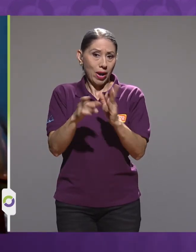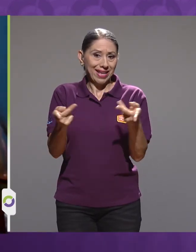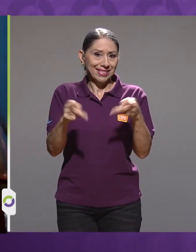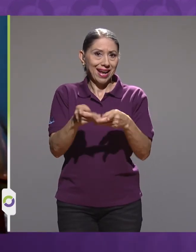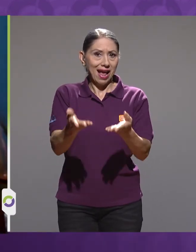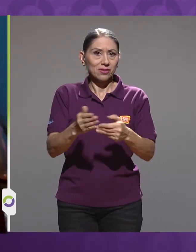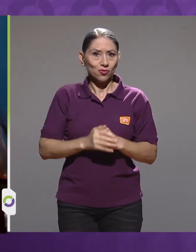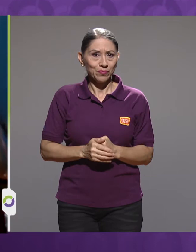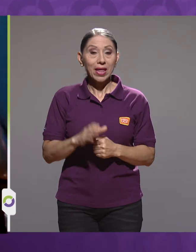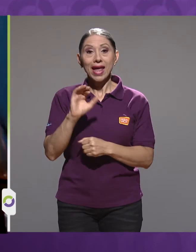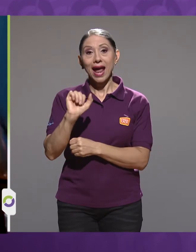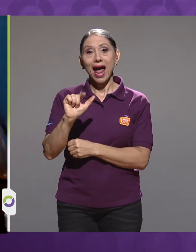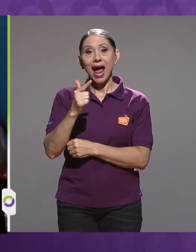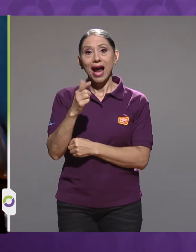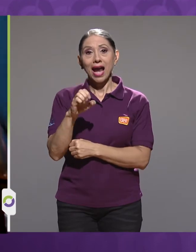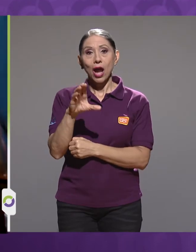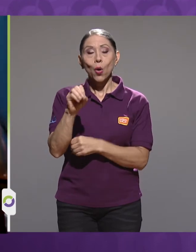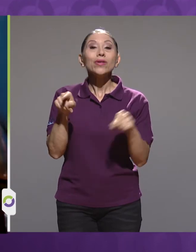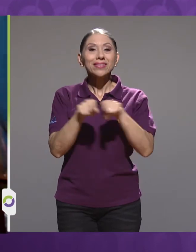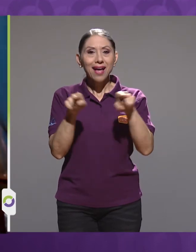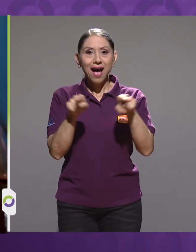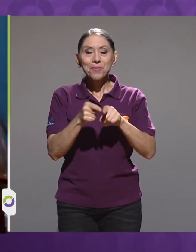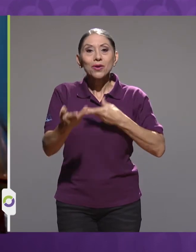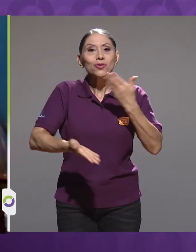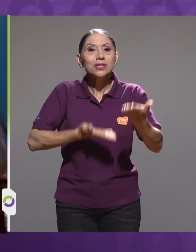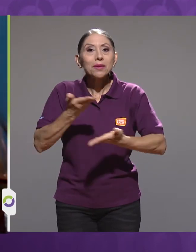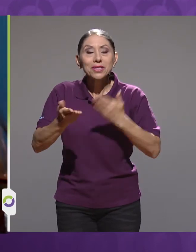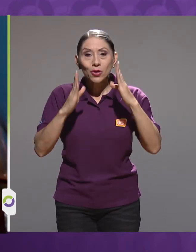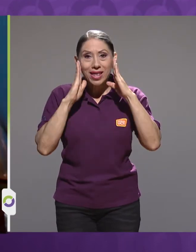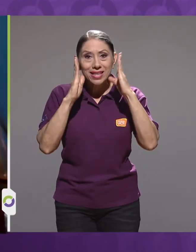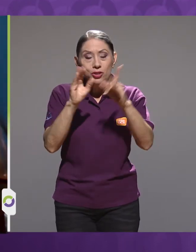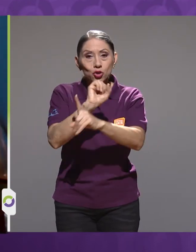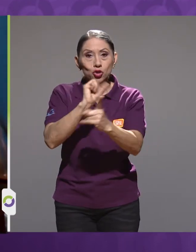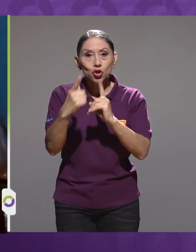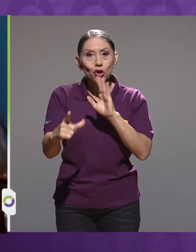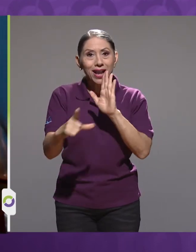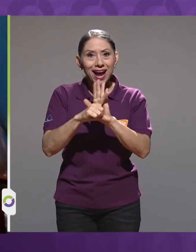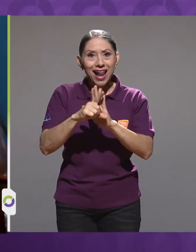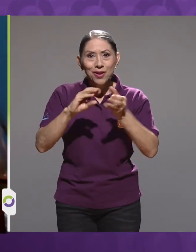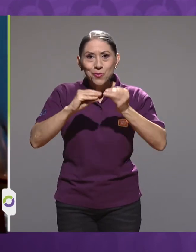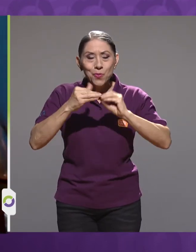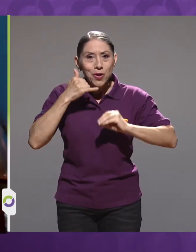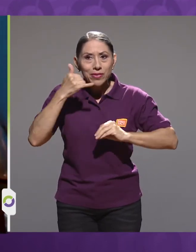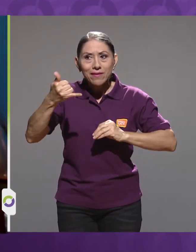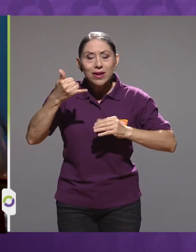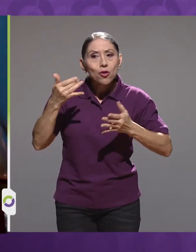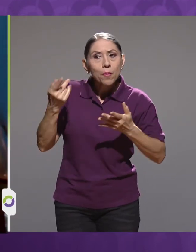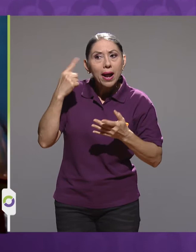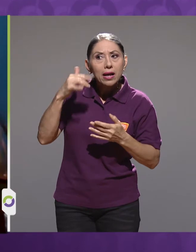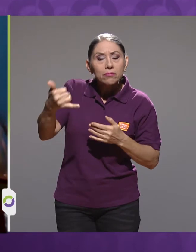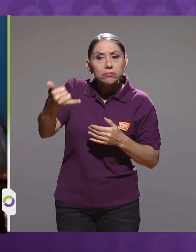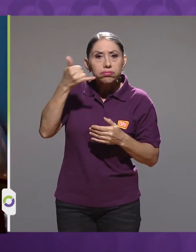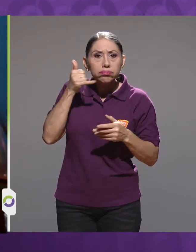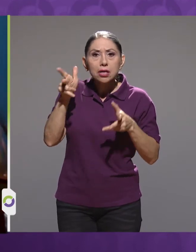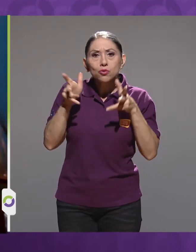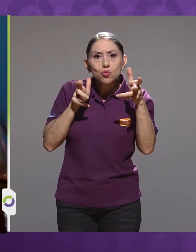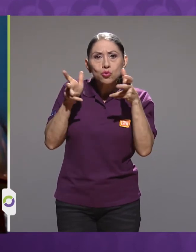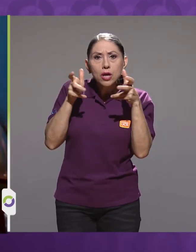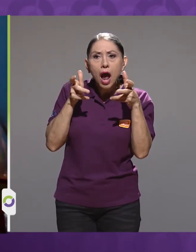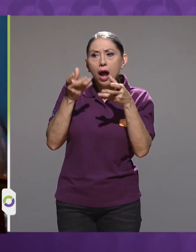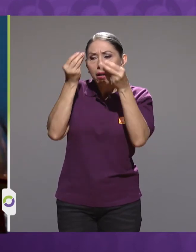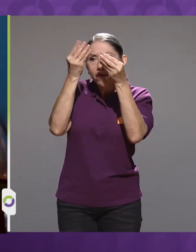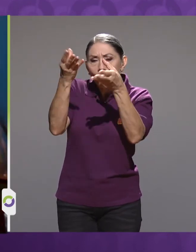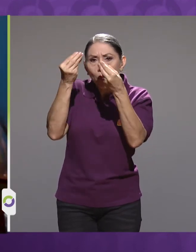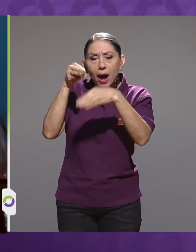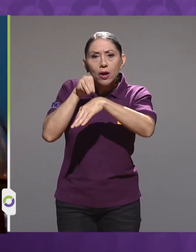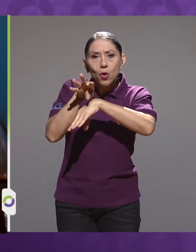este caso. En AGECO también tenemos un servicio de atención sociolegal que lo que pretende es escuchar, informar